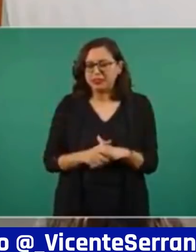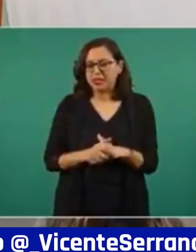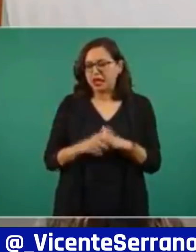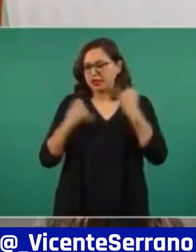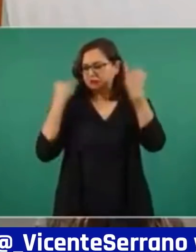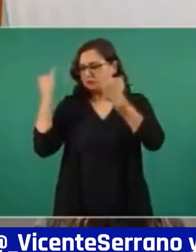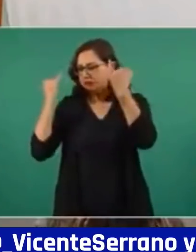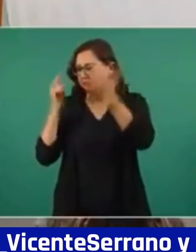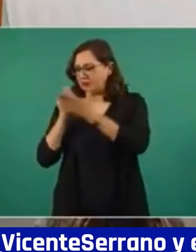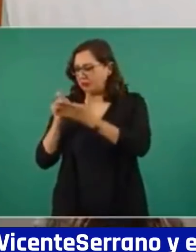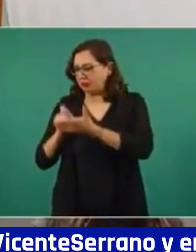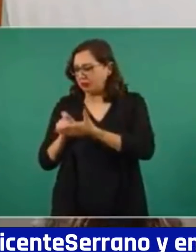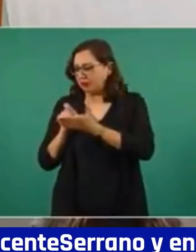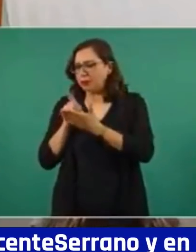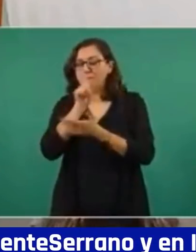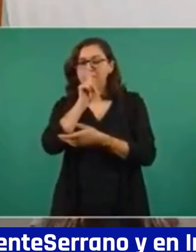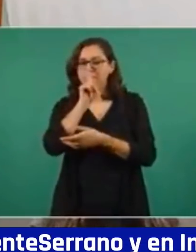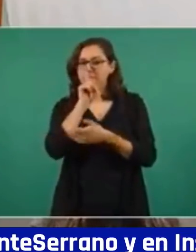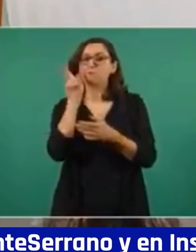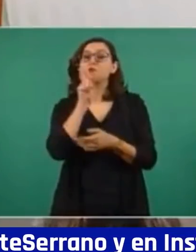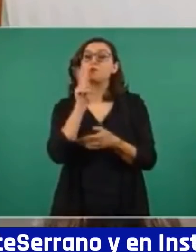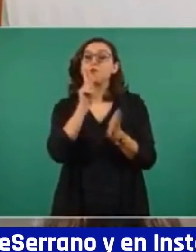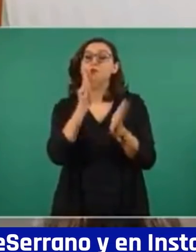Imaginando, no, pruebas.